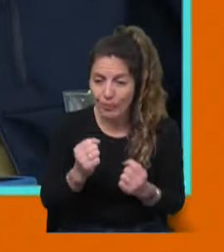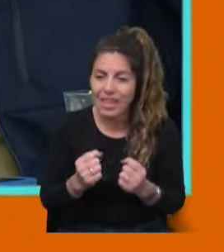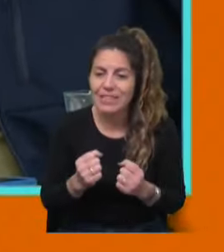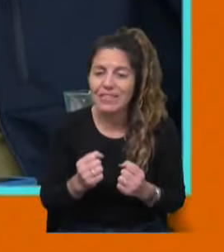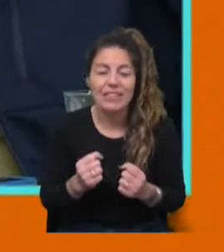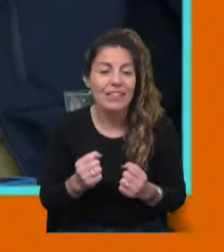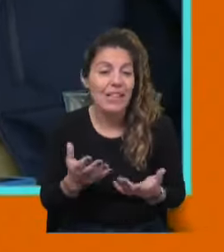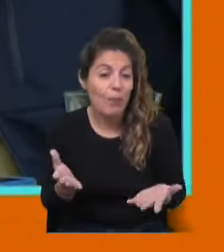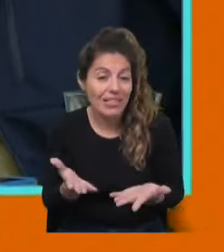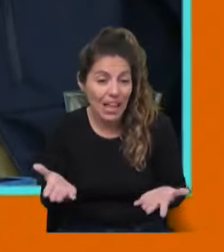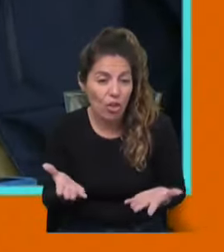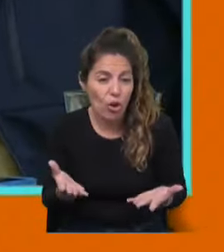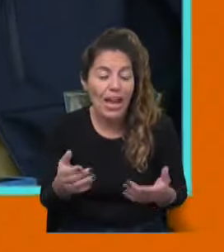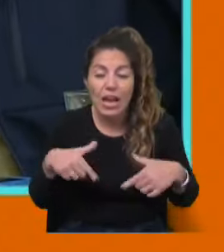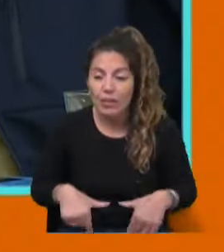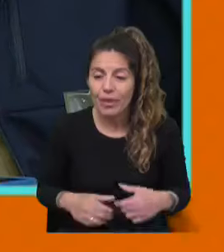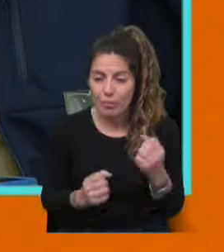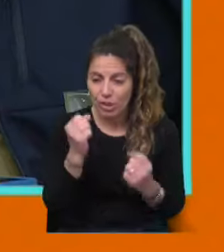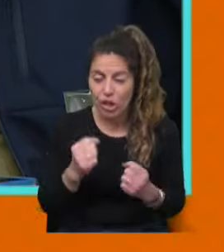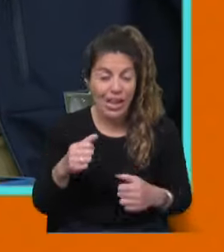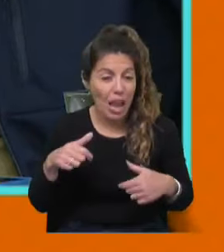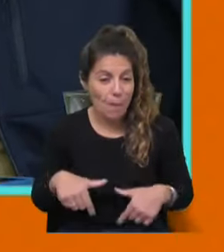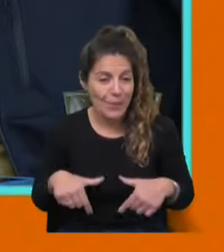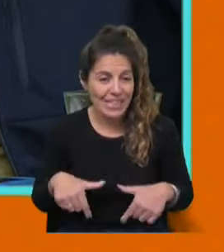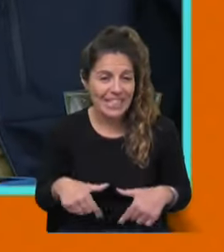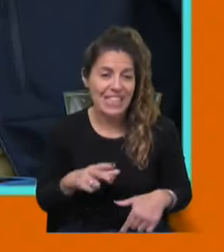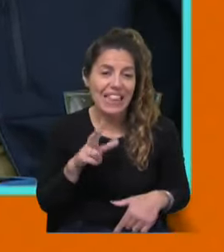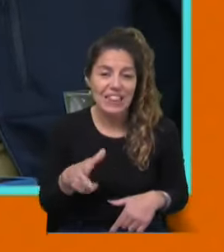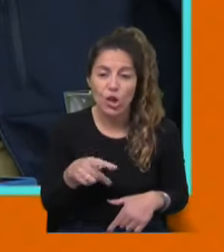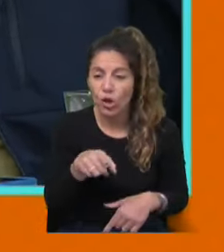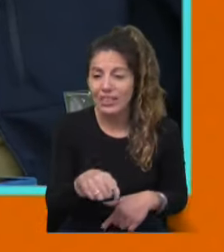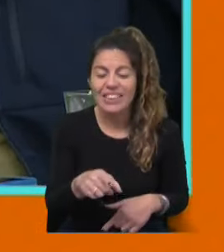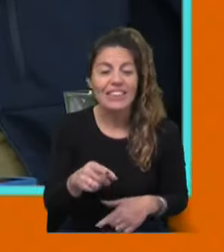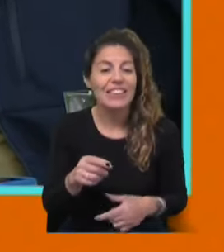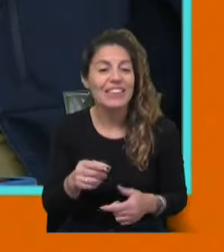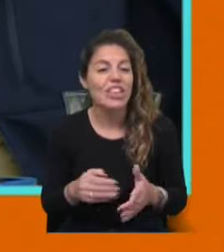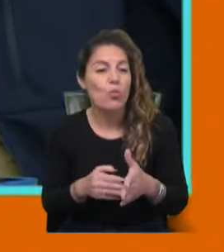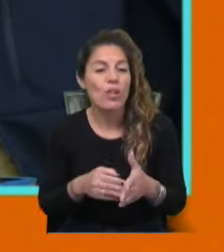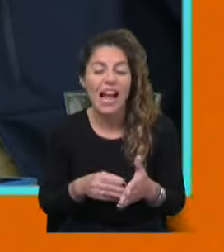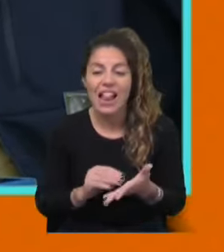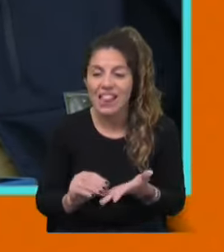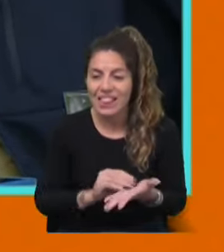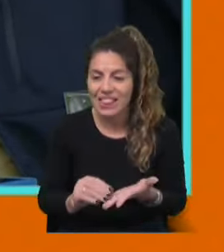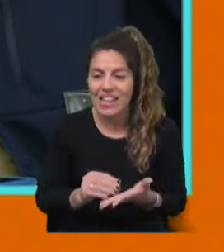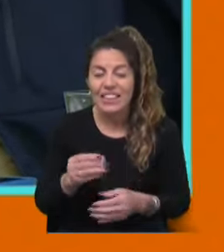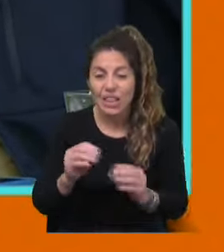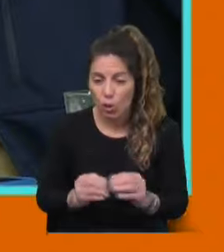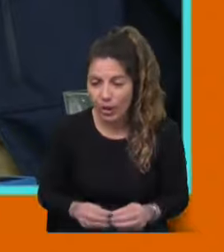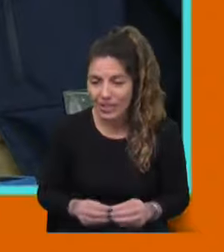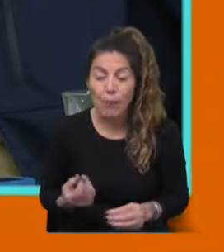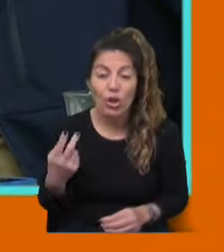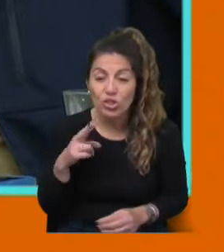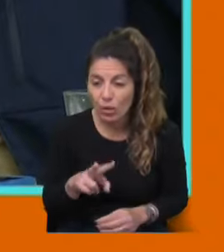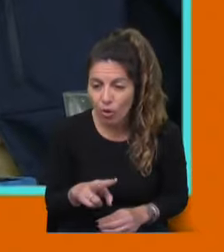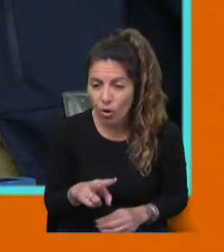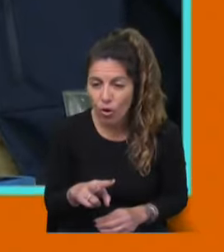que ha pasado. Incluso el Ministerio de Economía y Finanzas, la ministra Arbeleche señaló al Tribunal de Cuentas porque el Tribunal de Cuentas observó. Pero, a